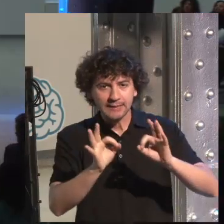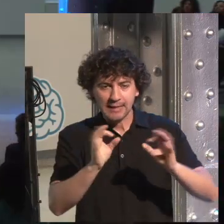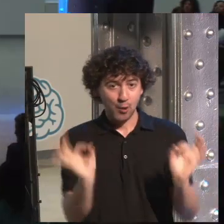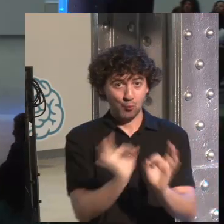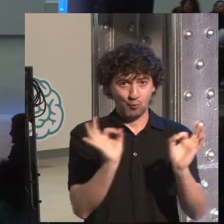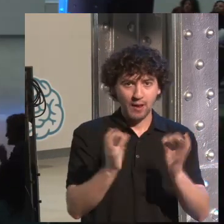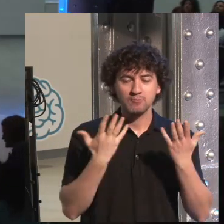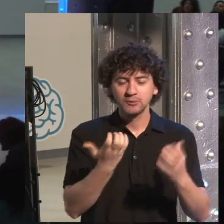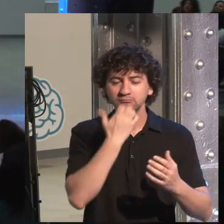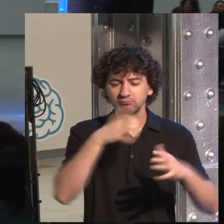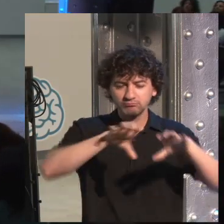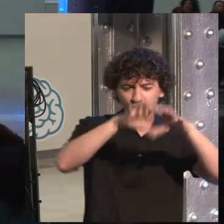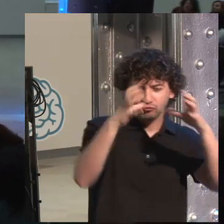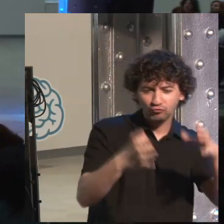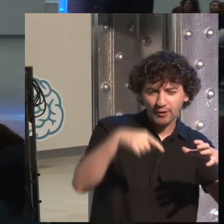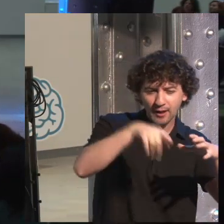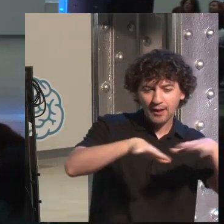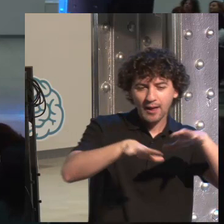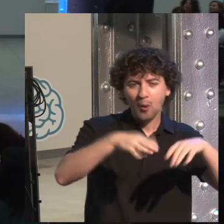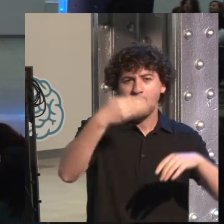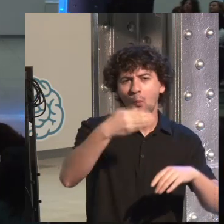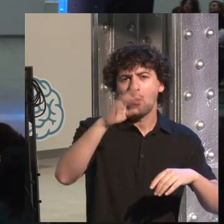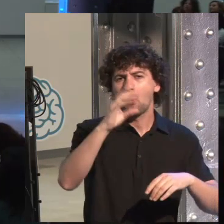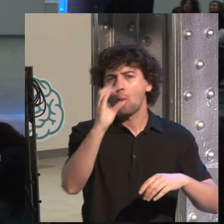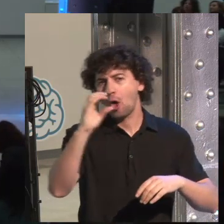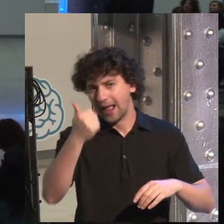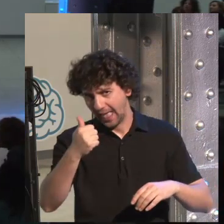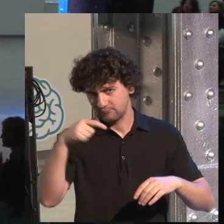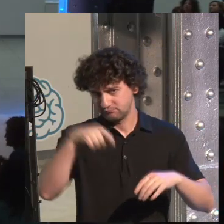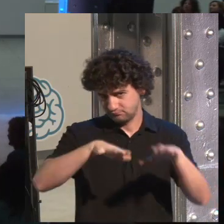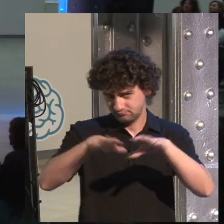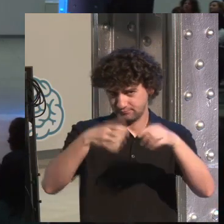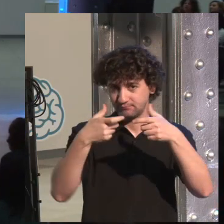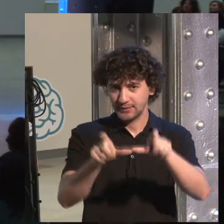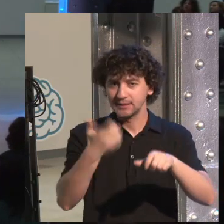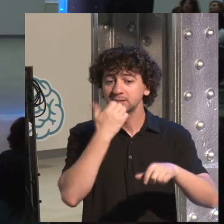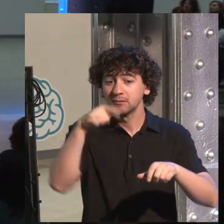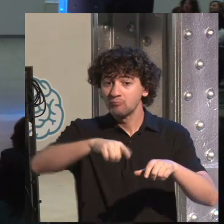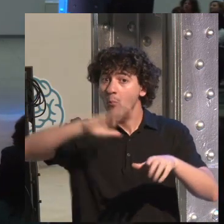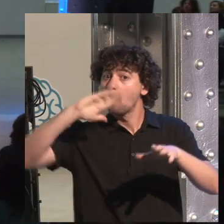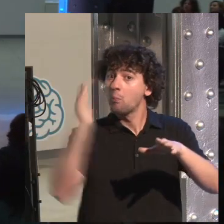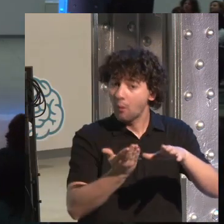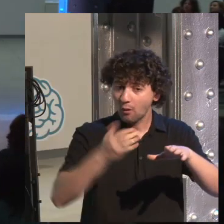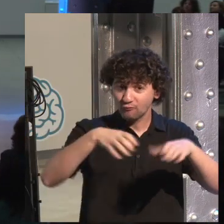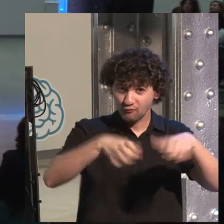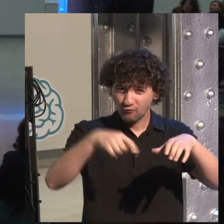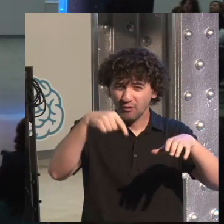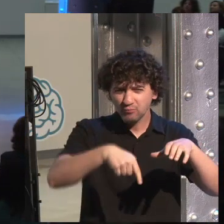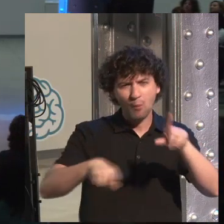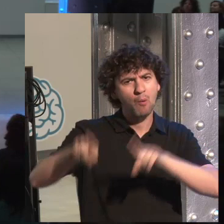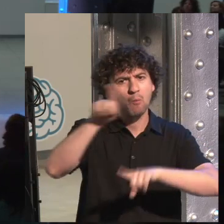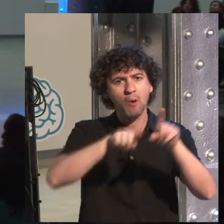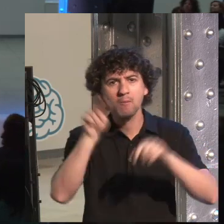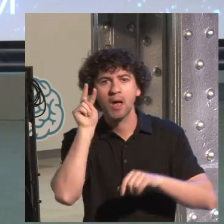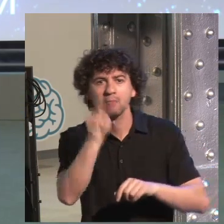ejemplo una que hay por aquí, que se denomina área de Broca. Y si yo tuviera una lesión en el área de Broca, no desarrollaría problemas